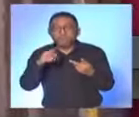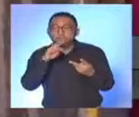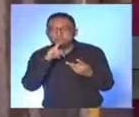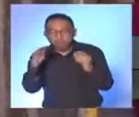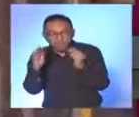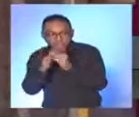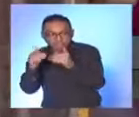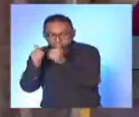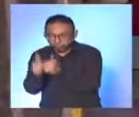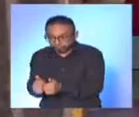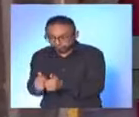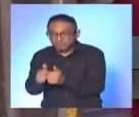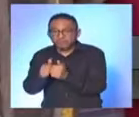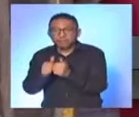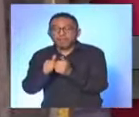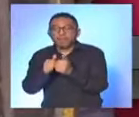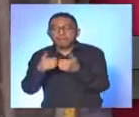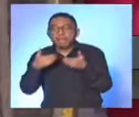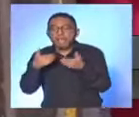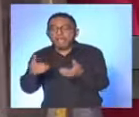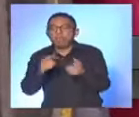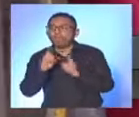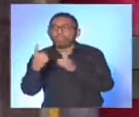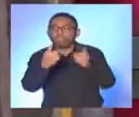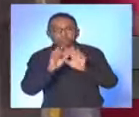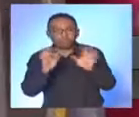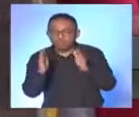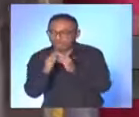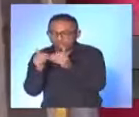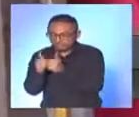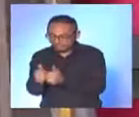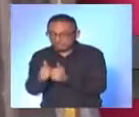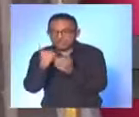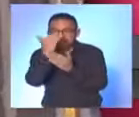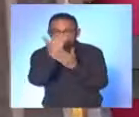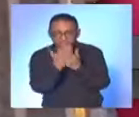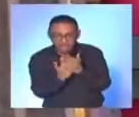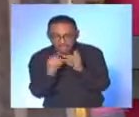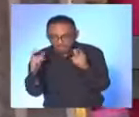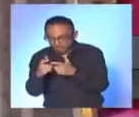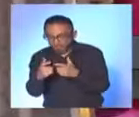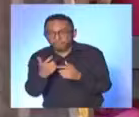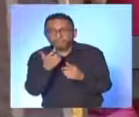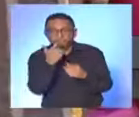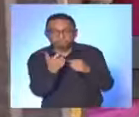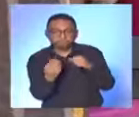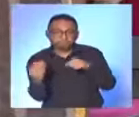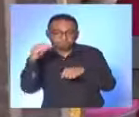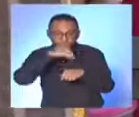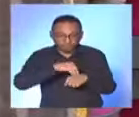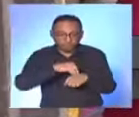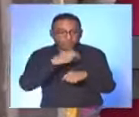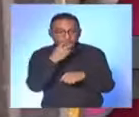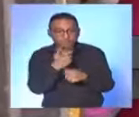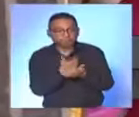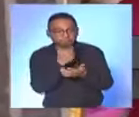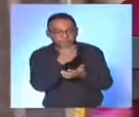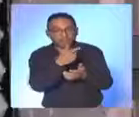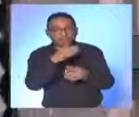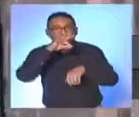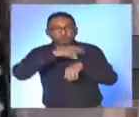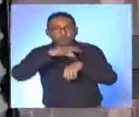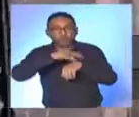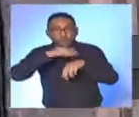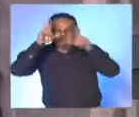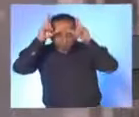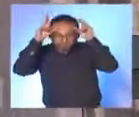confinamiento la movilidad de las y de los michoacanos, incrementarle el sueldo a los médicos que hacen frente a COVID, al